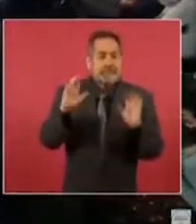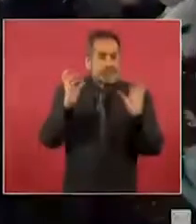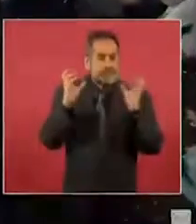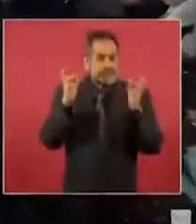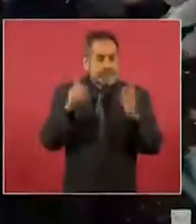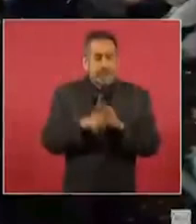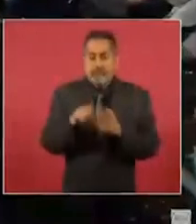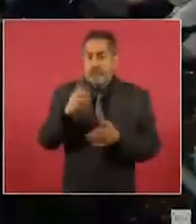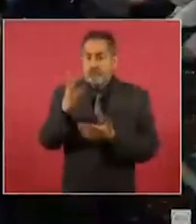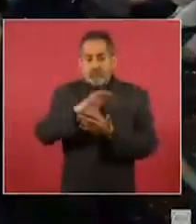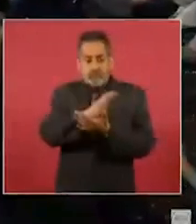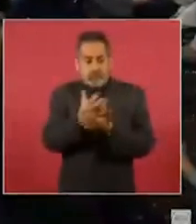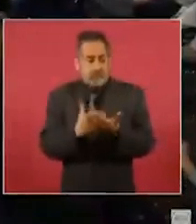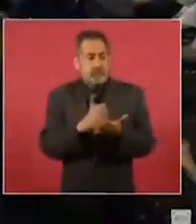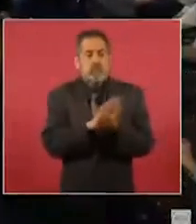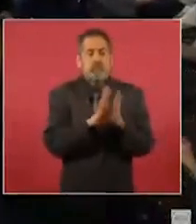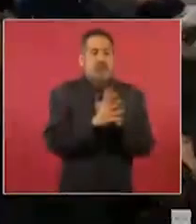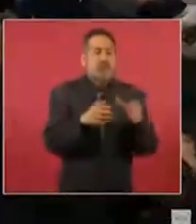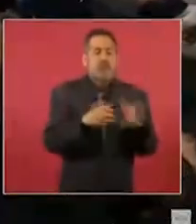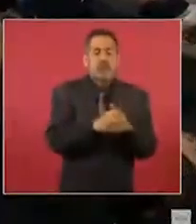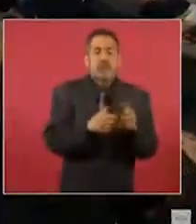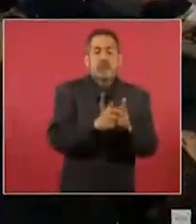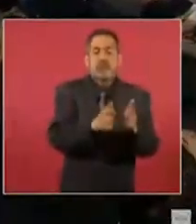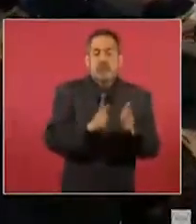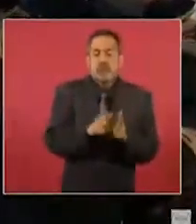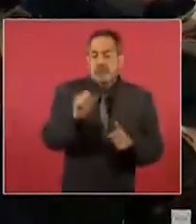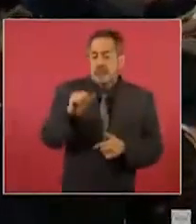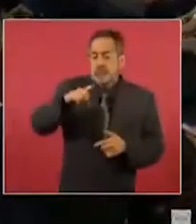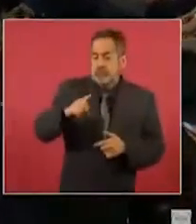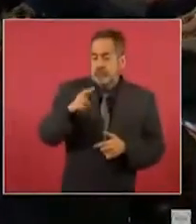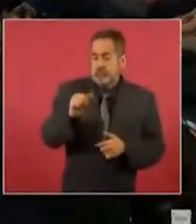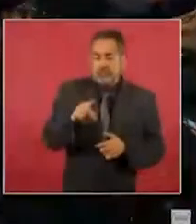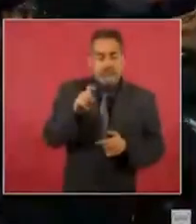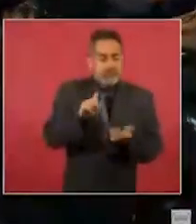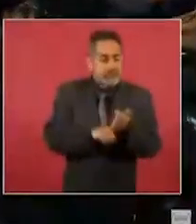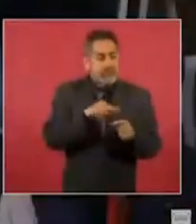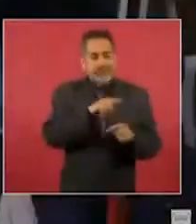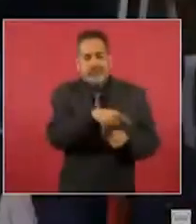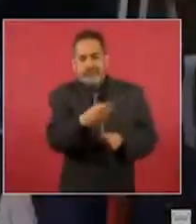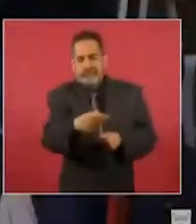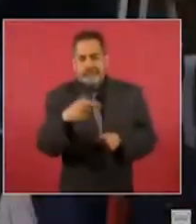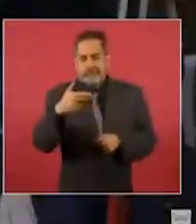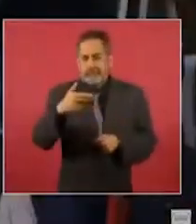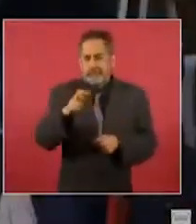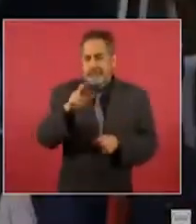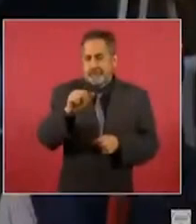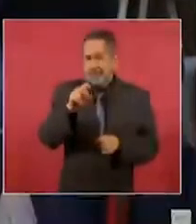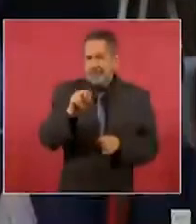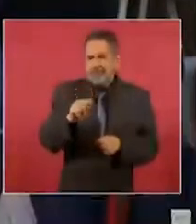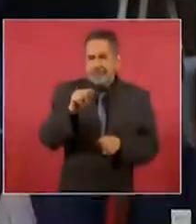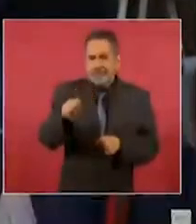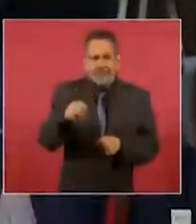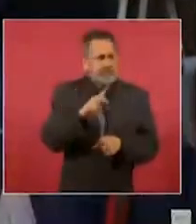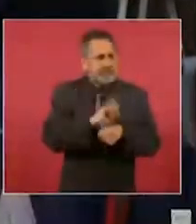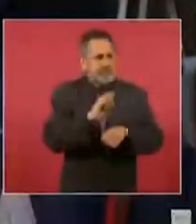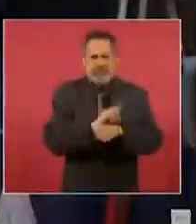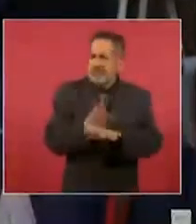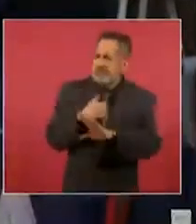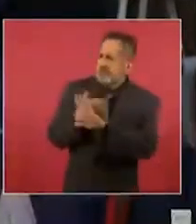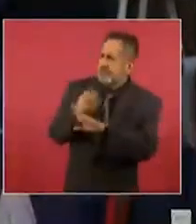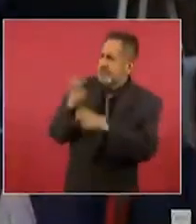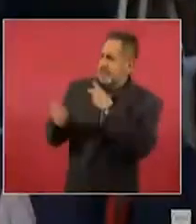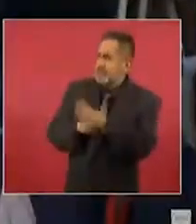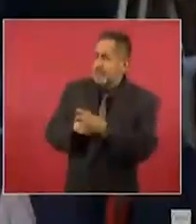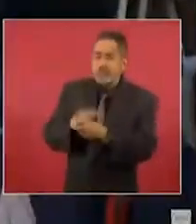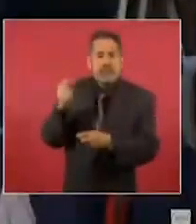la elaboración la fabricación de las credenciales de elector Pues bien que el presupuesto que se destina al INE seen esas